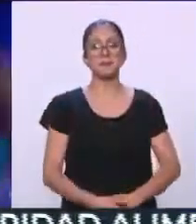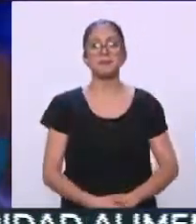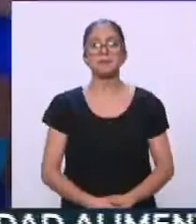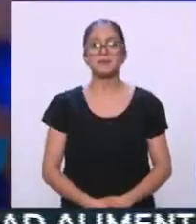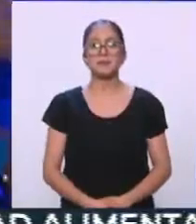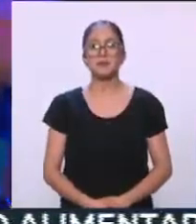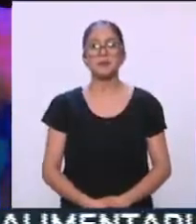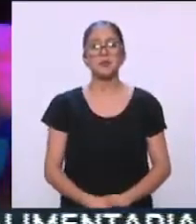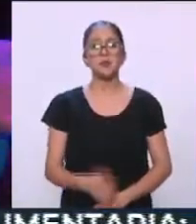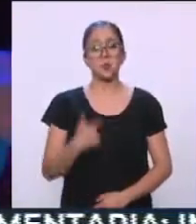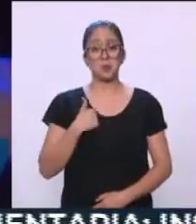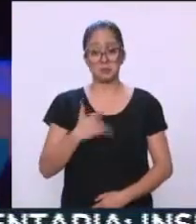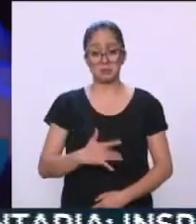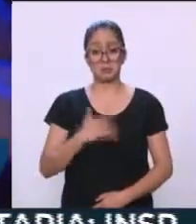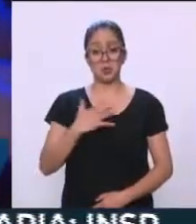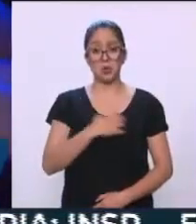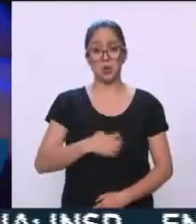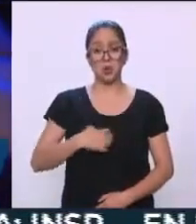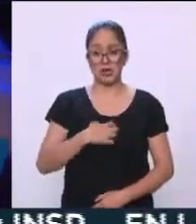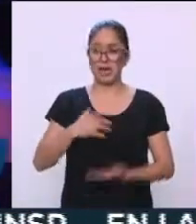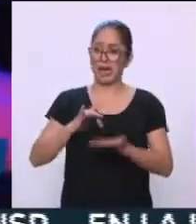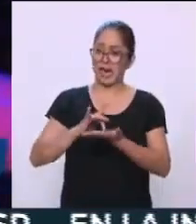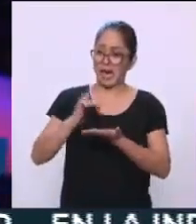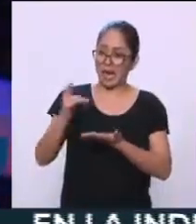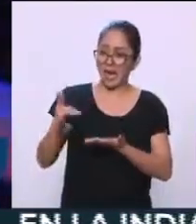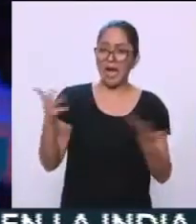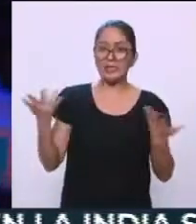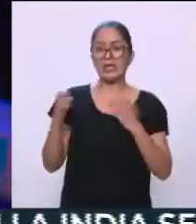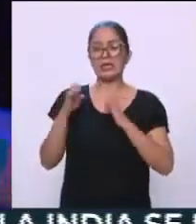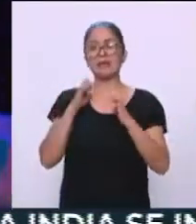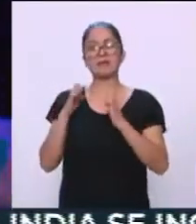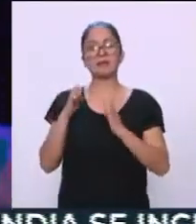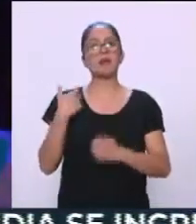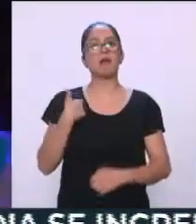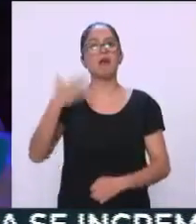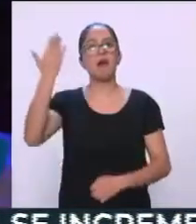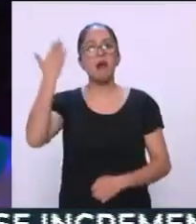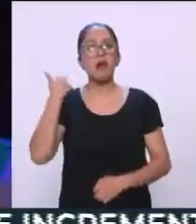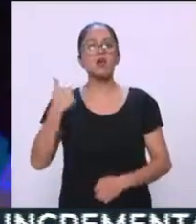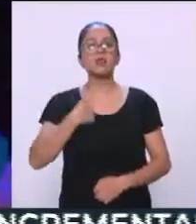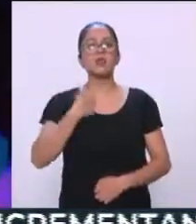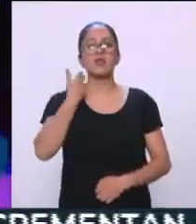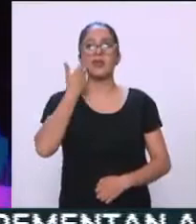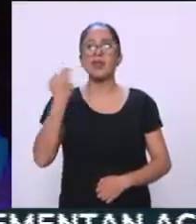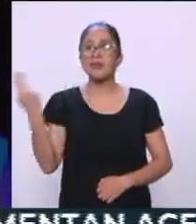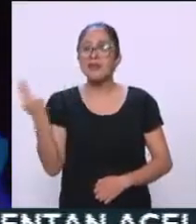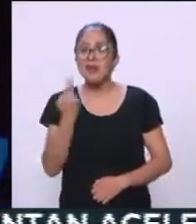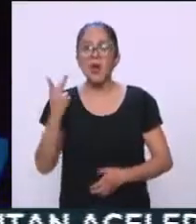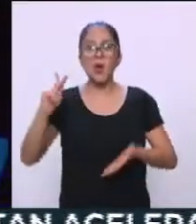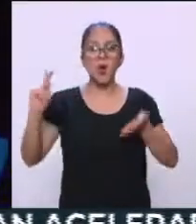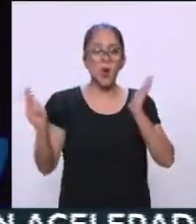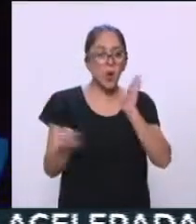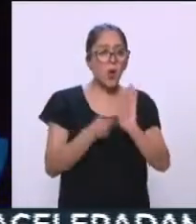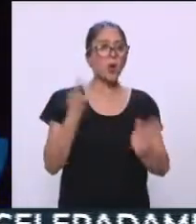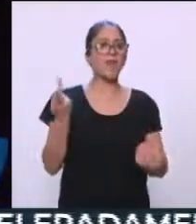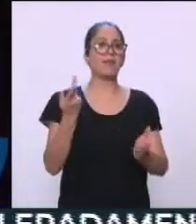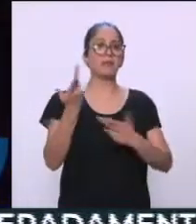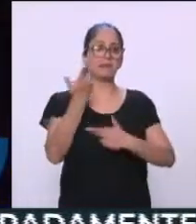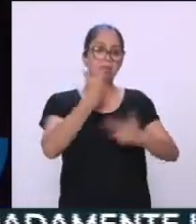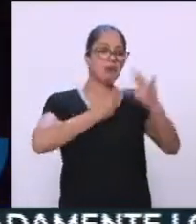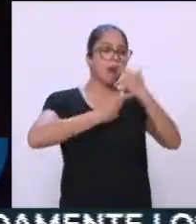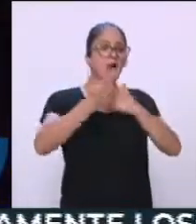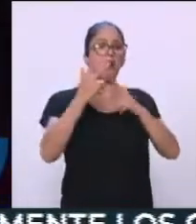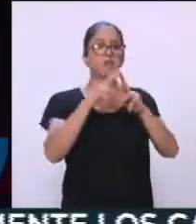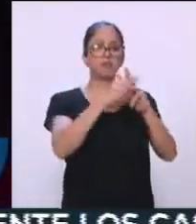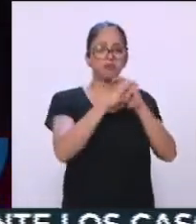contento, muchas gracias por la entrevista. Y ya estábamos ansiosos, ya realmente teníamos esa necesidad de volver a regresar a nuestras actividades.